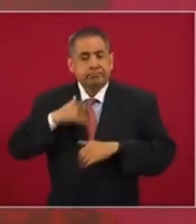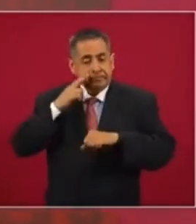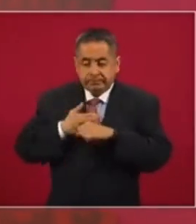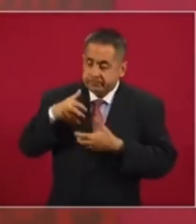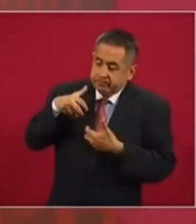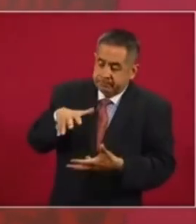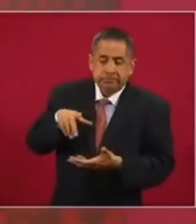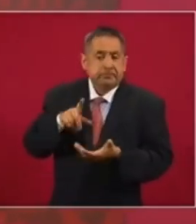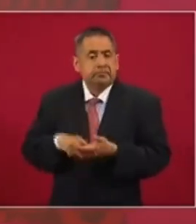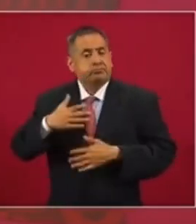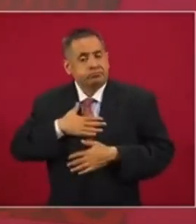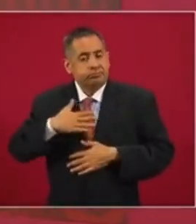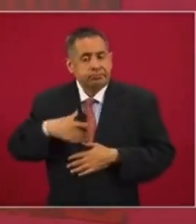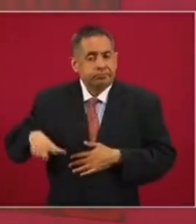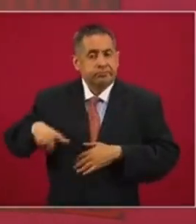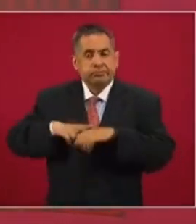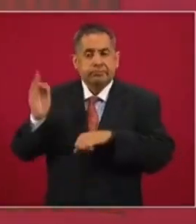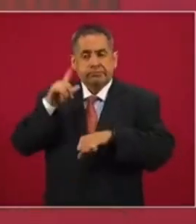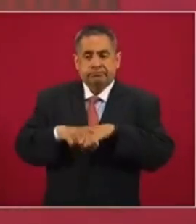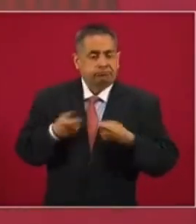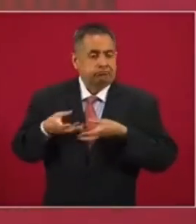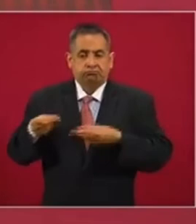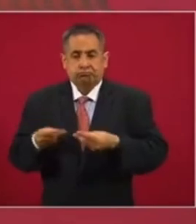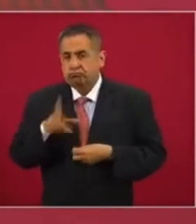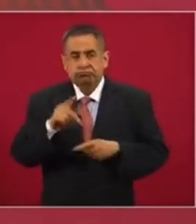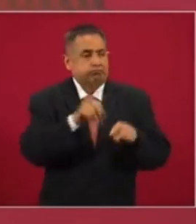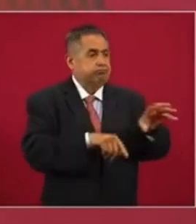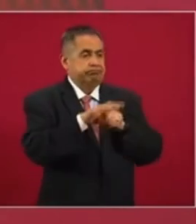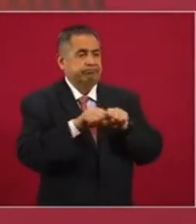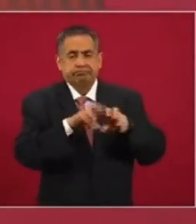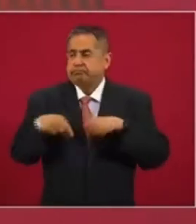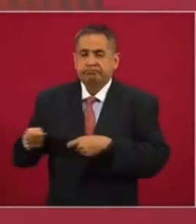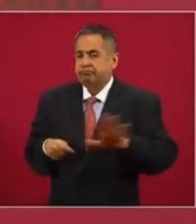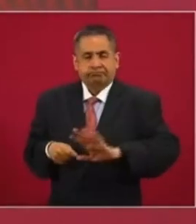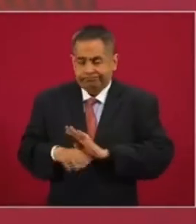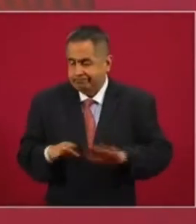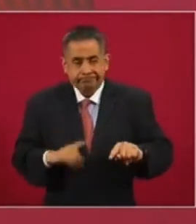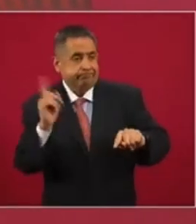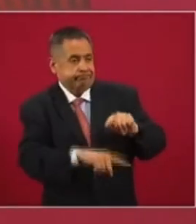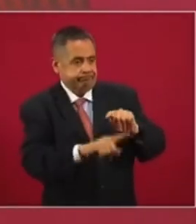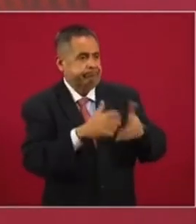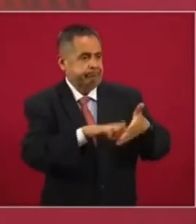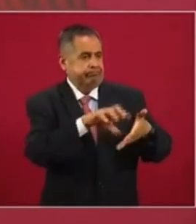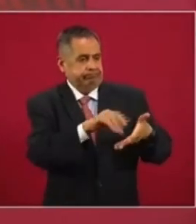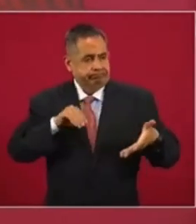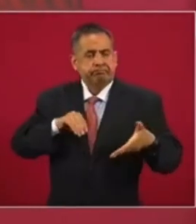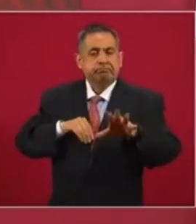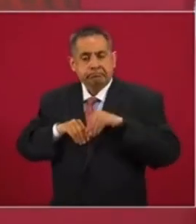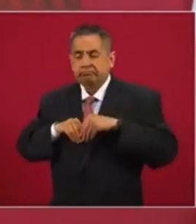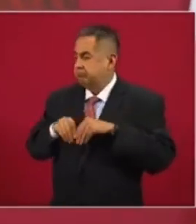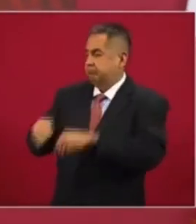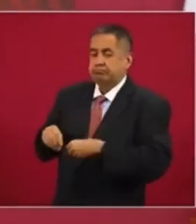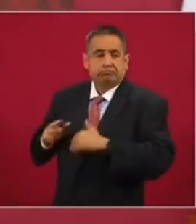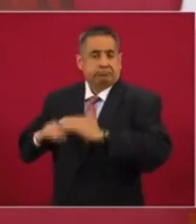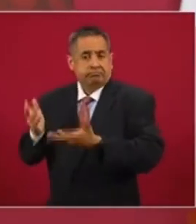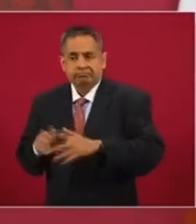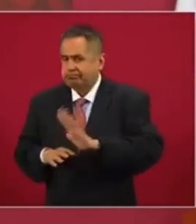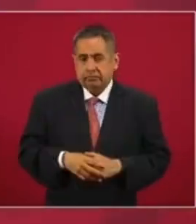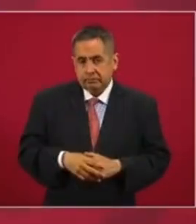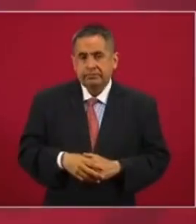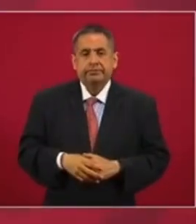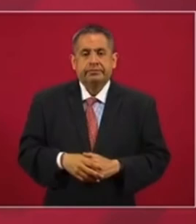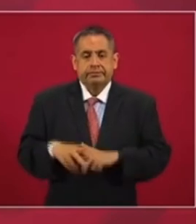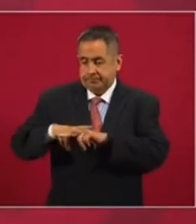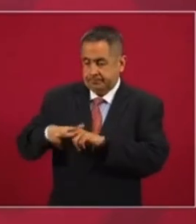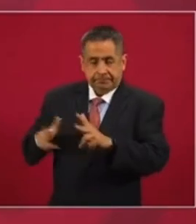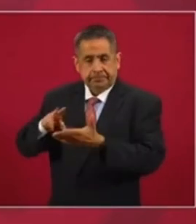corresponde ejercer al gobierno federal. No les quitamos nada a los gobiernos estatales.